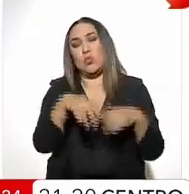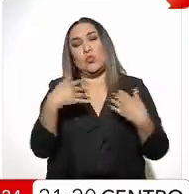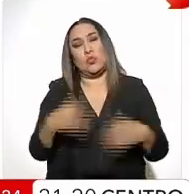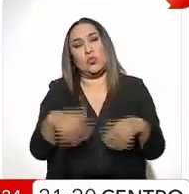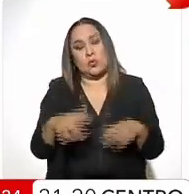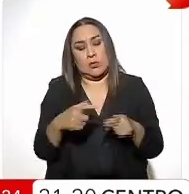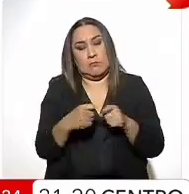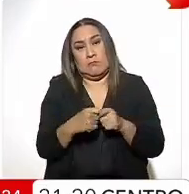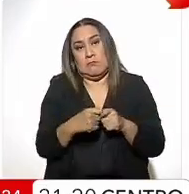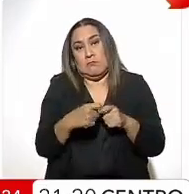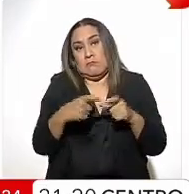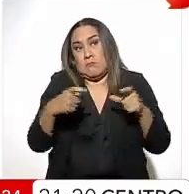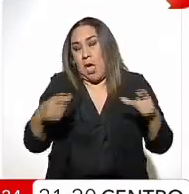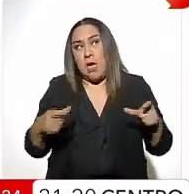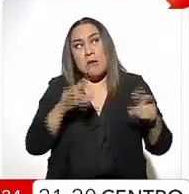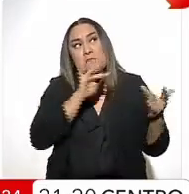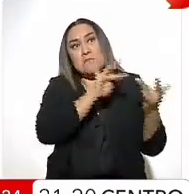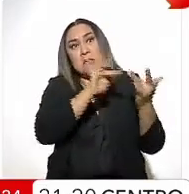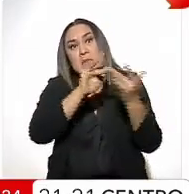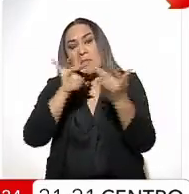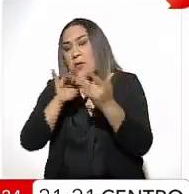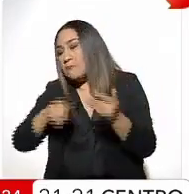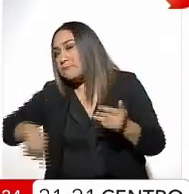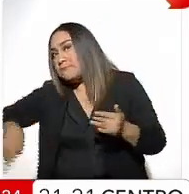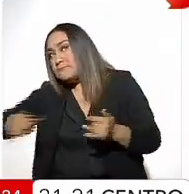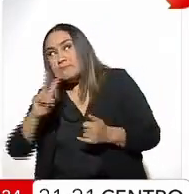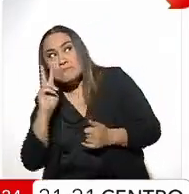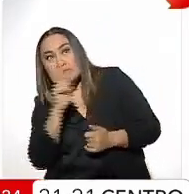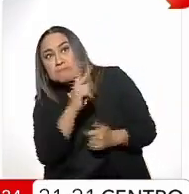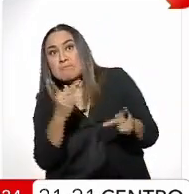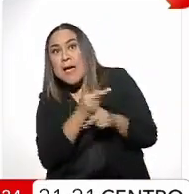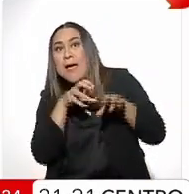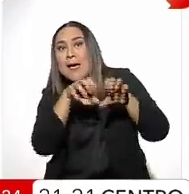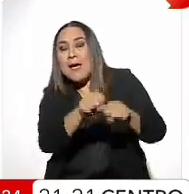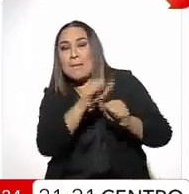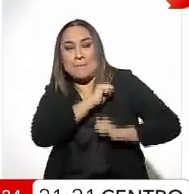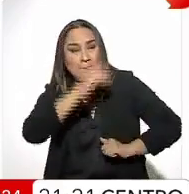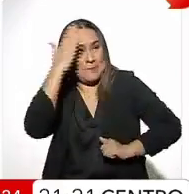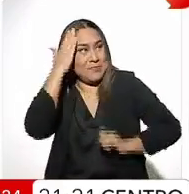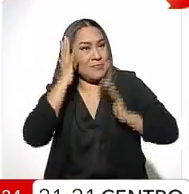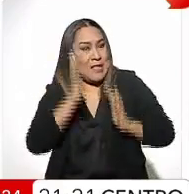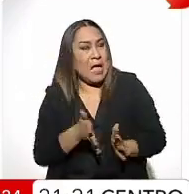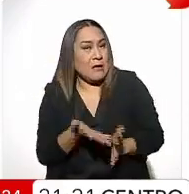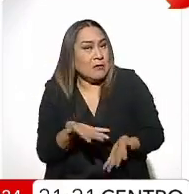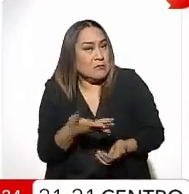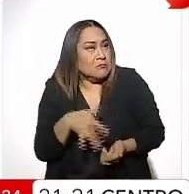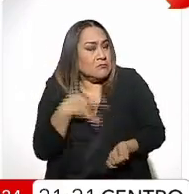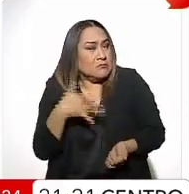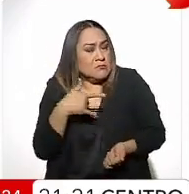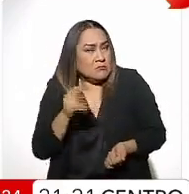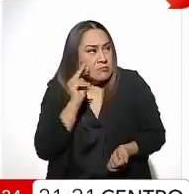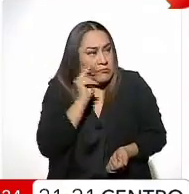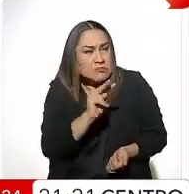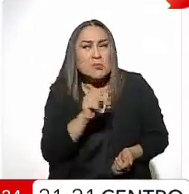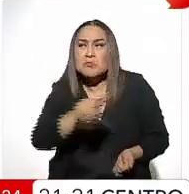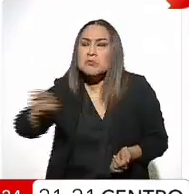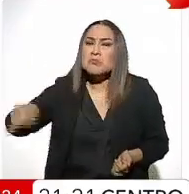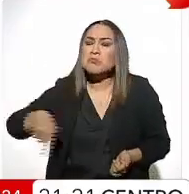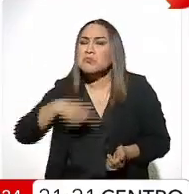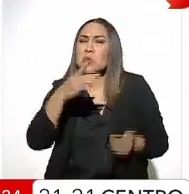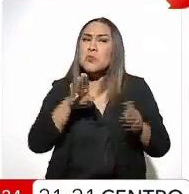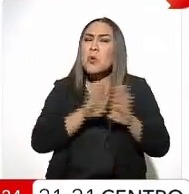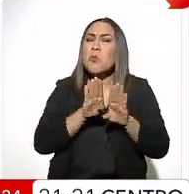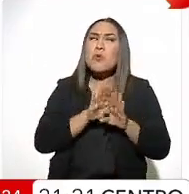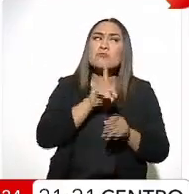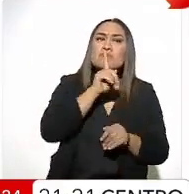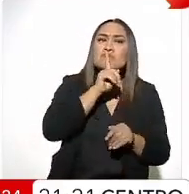extensiones en prácticamente medio mundo. ¿Qué lectura le da a esto que vemos en estos momentos de una relativa calma, que es lo que sabemos